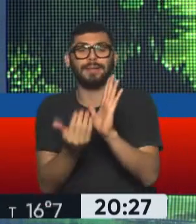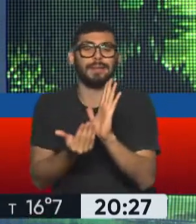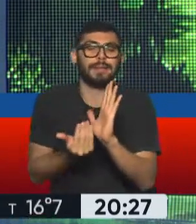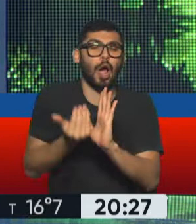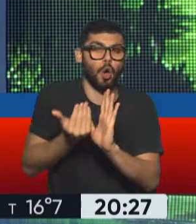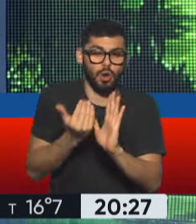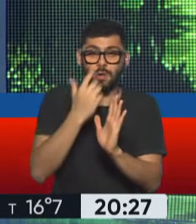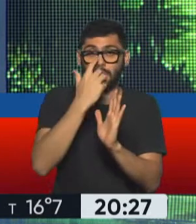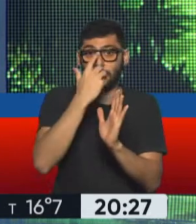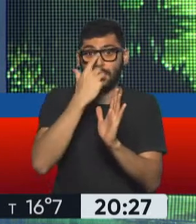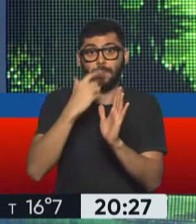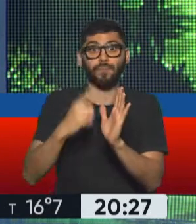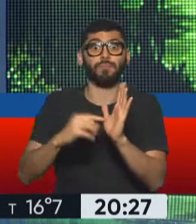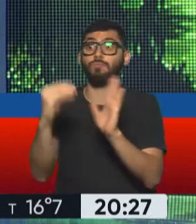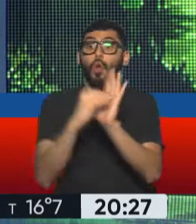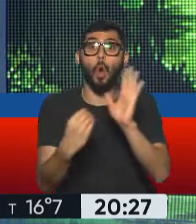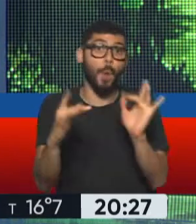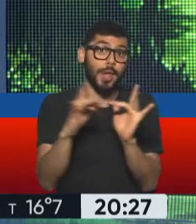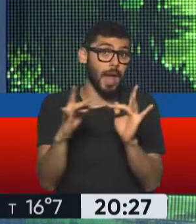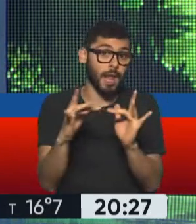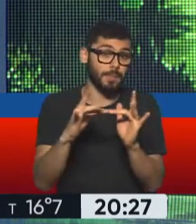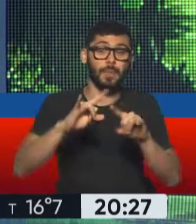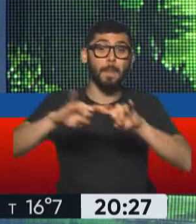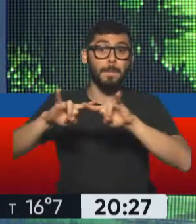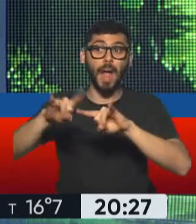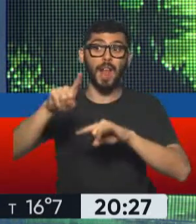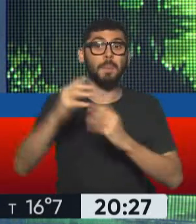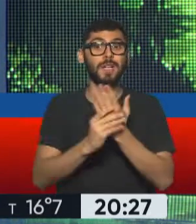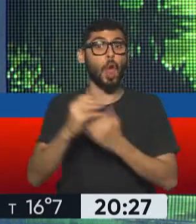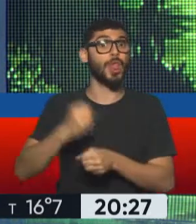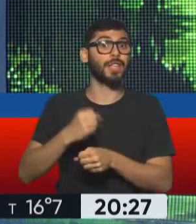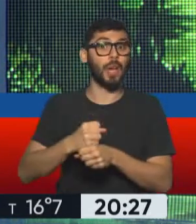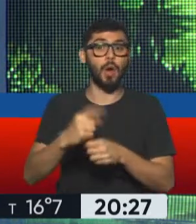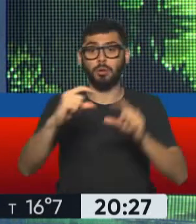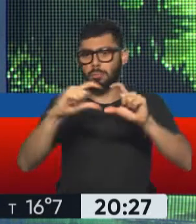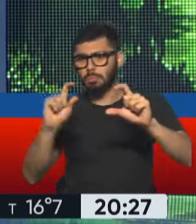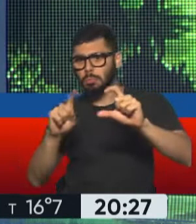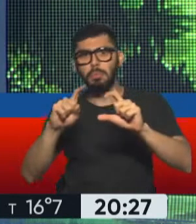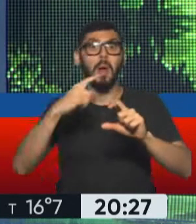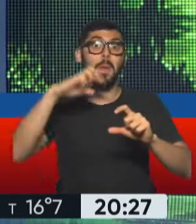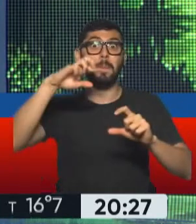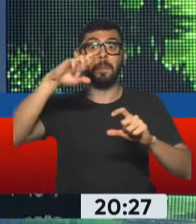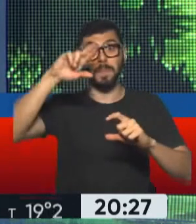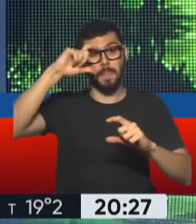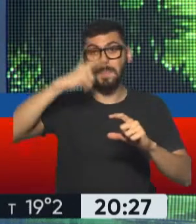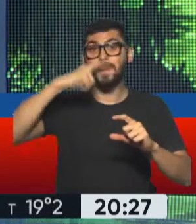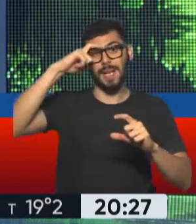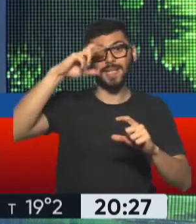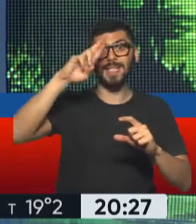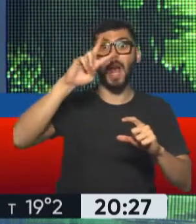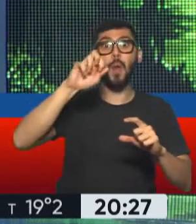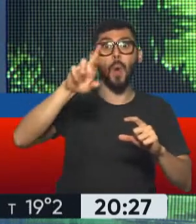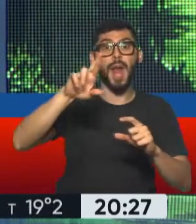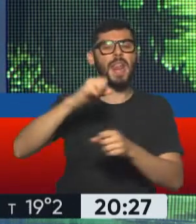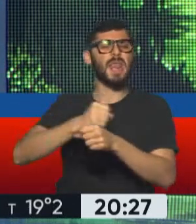Lo que tiene es que la inscripción es online, o sea, te anotás en la página web del Ministerio de Trabajo, hay un botón que dice Preservar Trabajo, ahí te explica absolutamente,